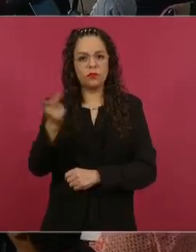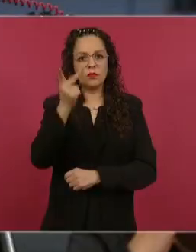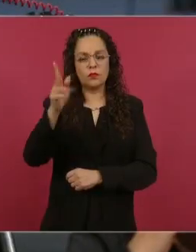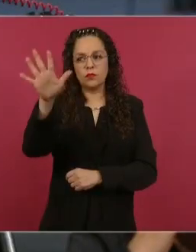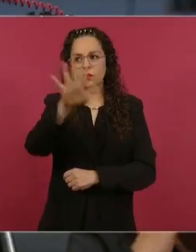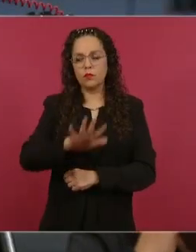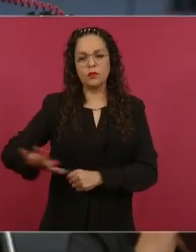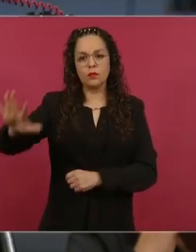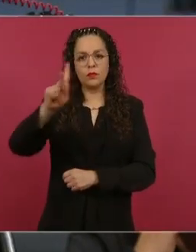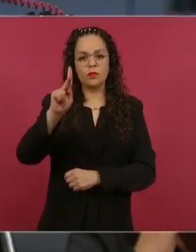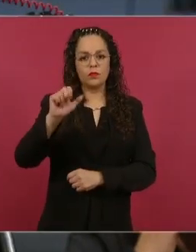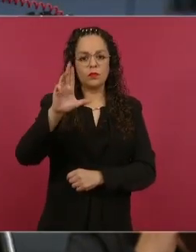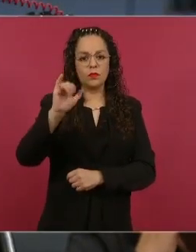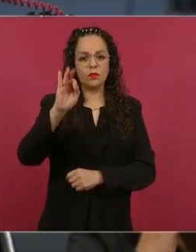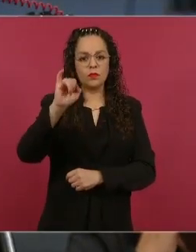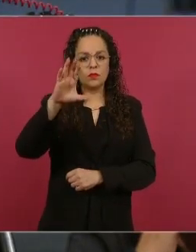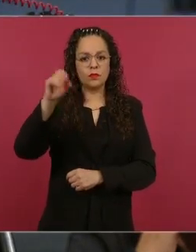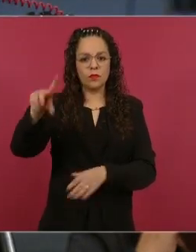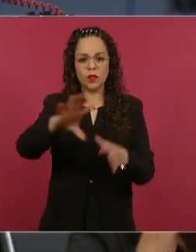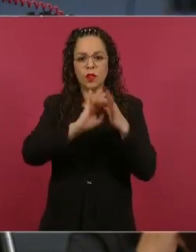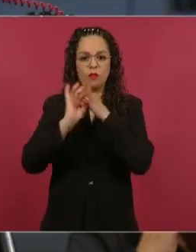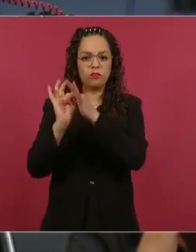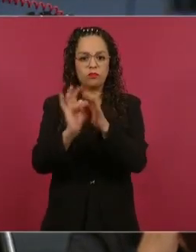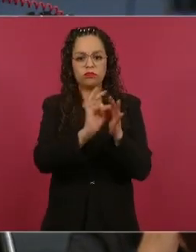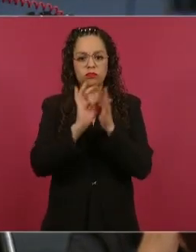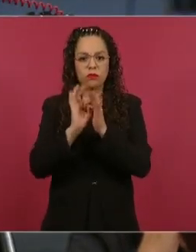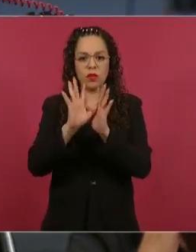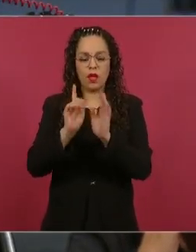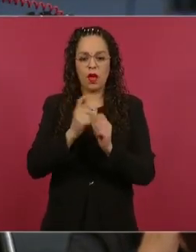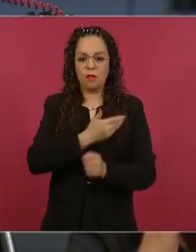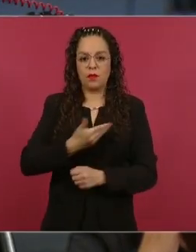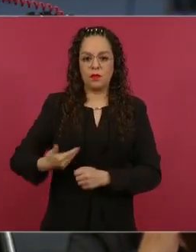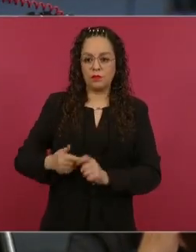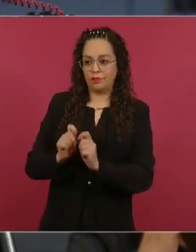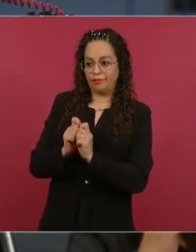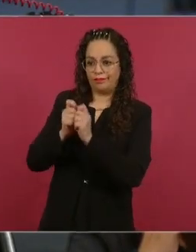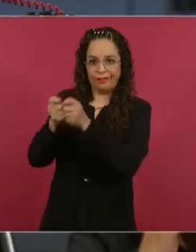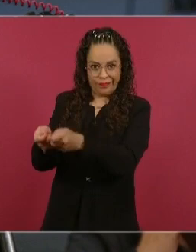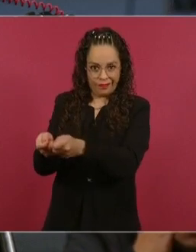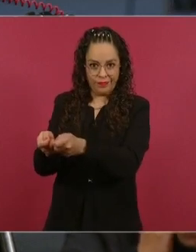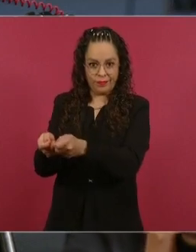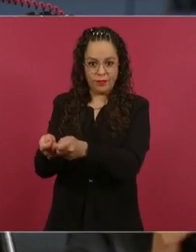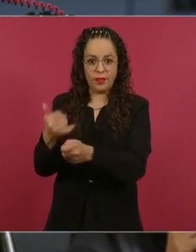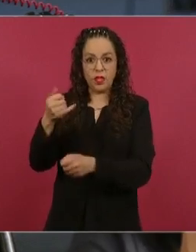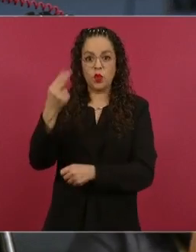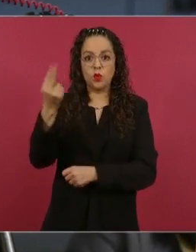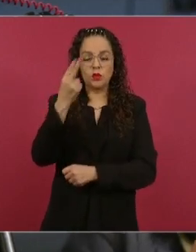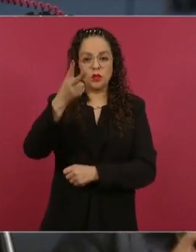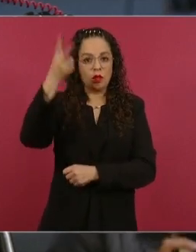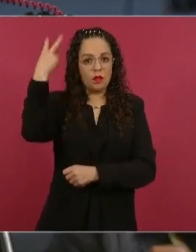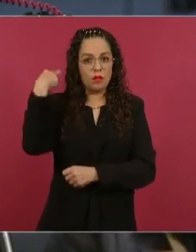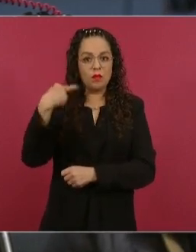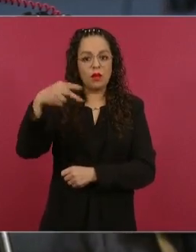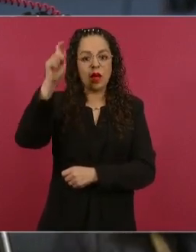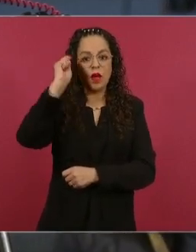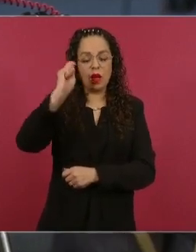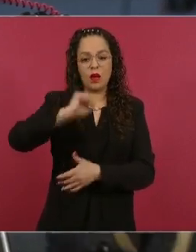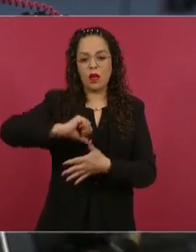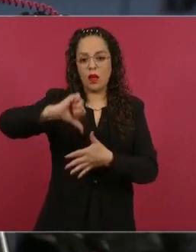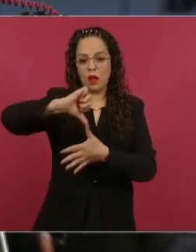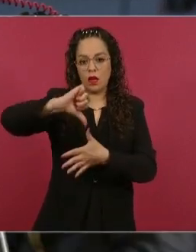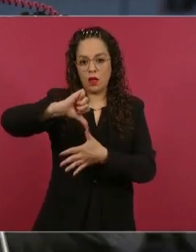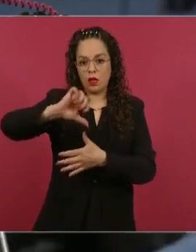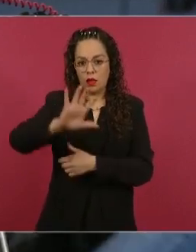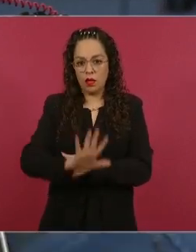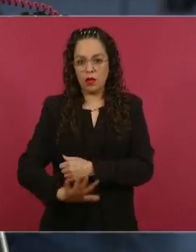que se entregara la presidencia pro tempore y además de su gira por Sudamérica. Y es que dos países que